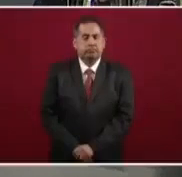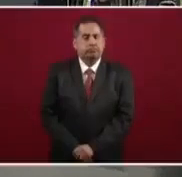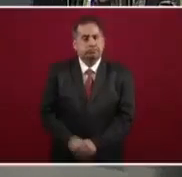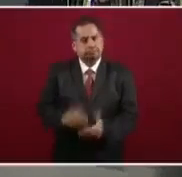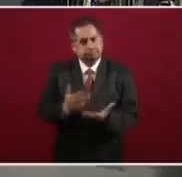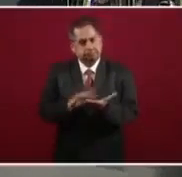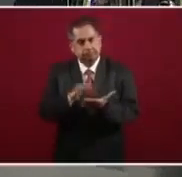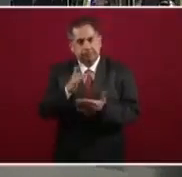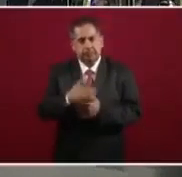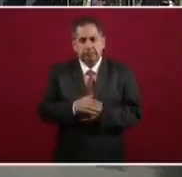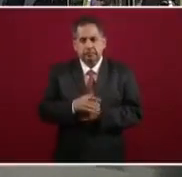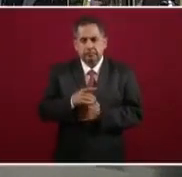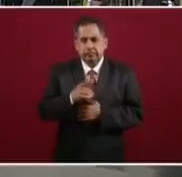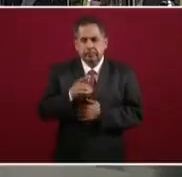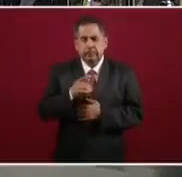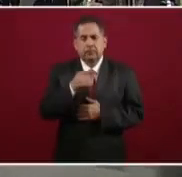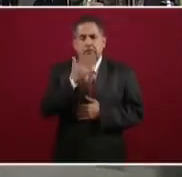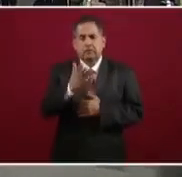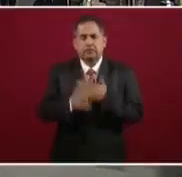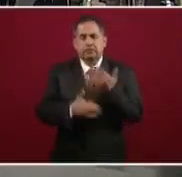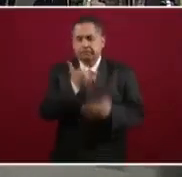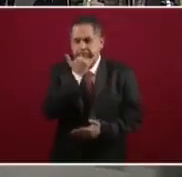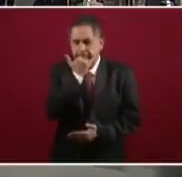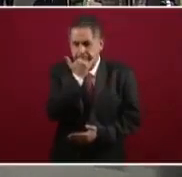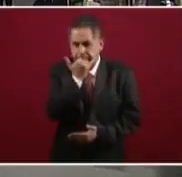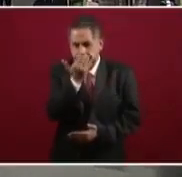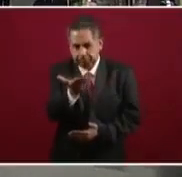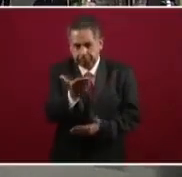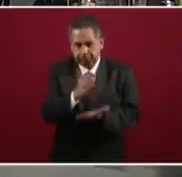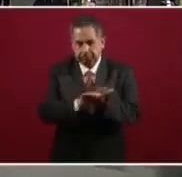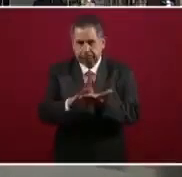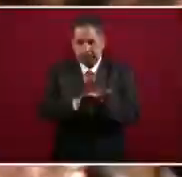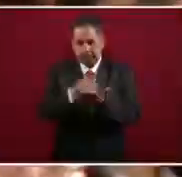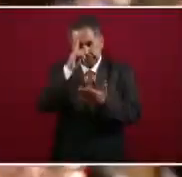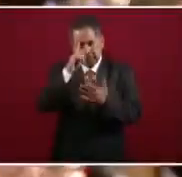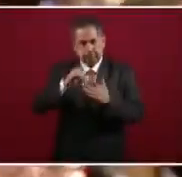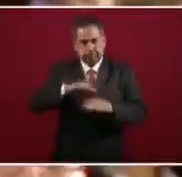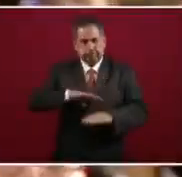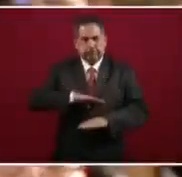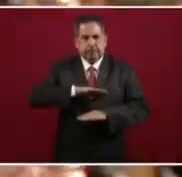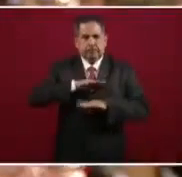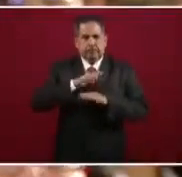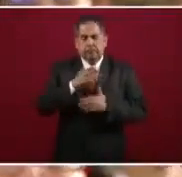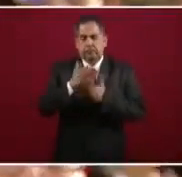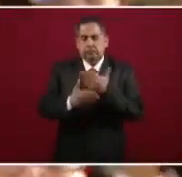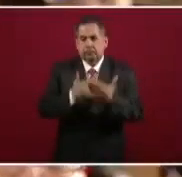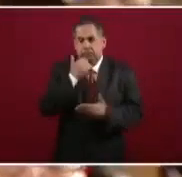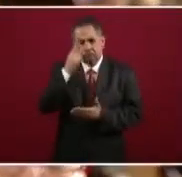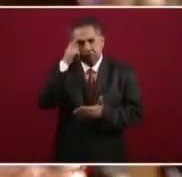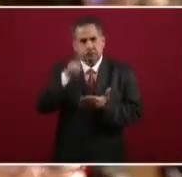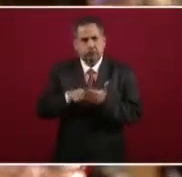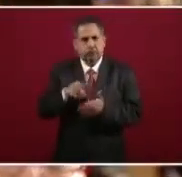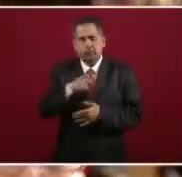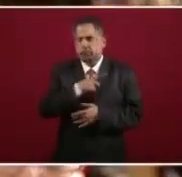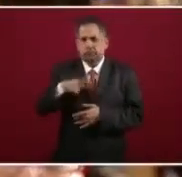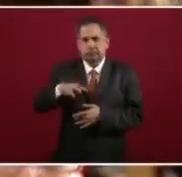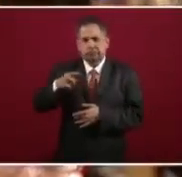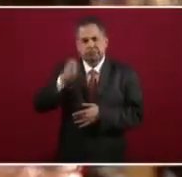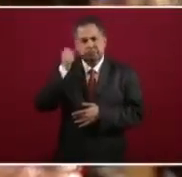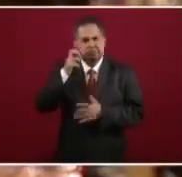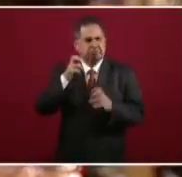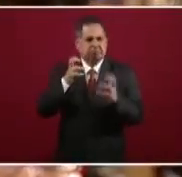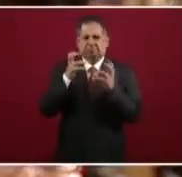la crispación de ayer por su investidura y principalmente a la gente no yo creo que no debiéramos terminar estas conferencias